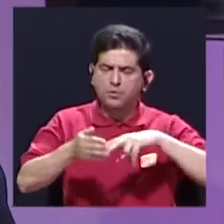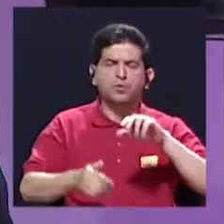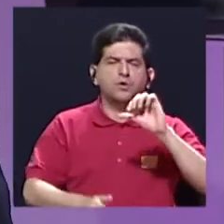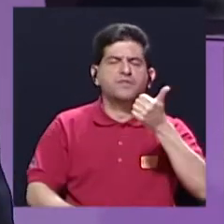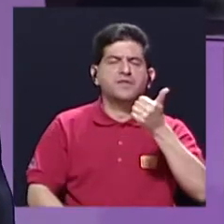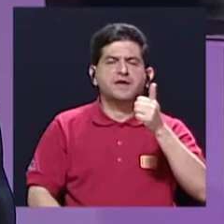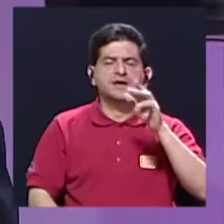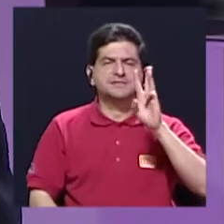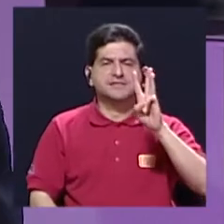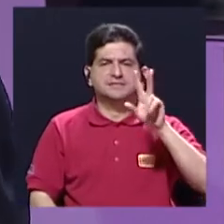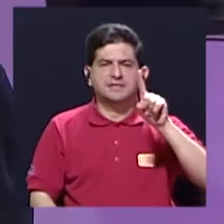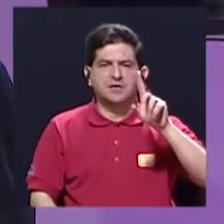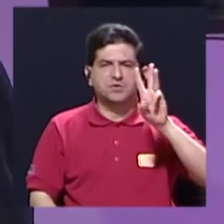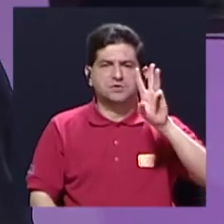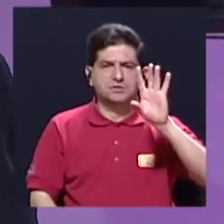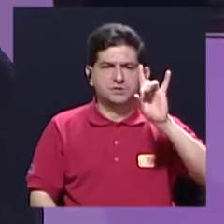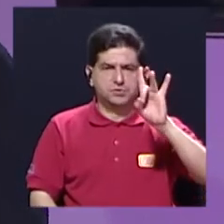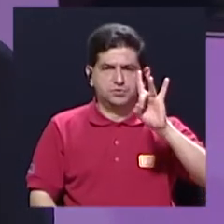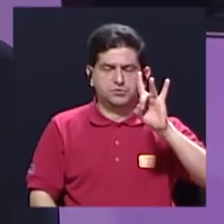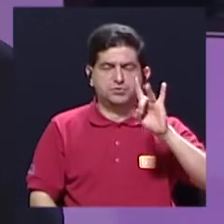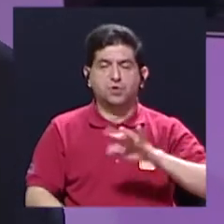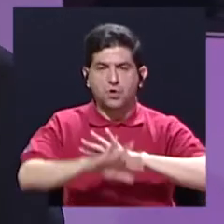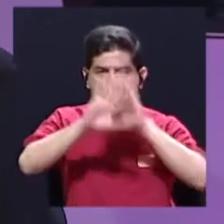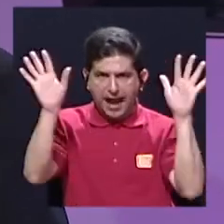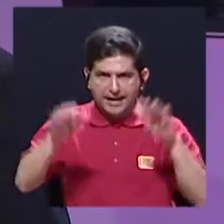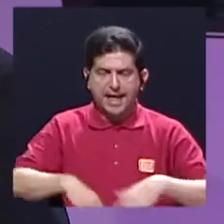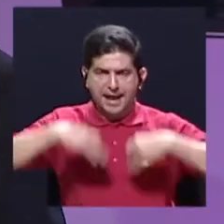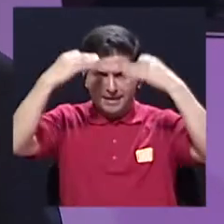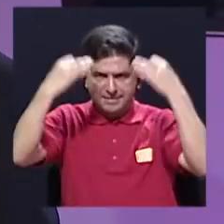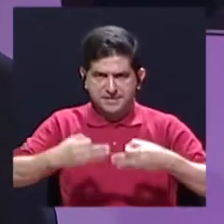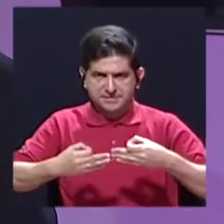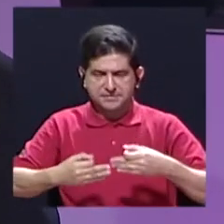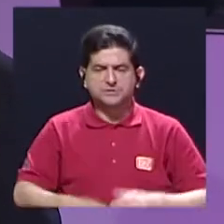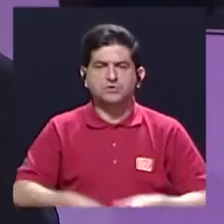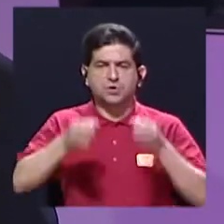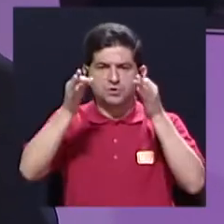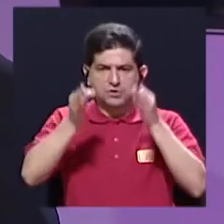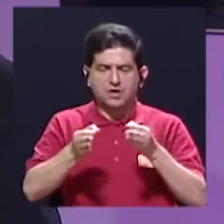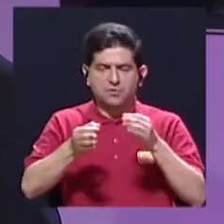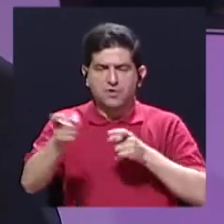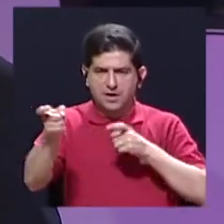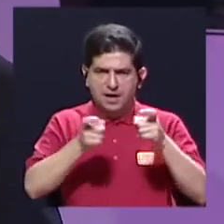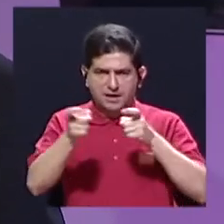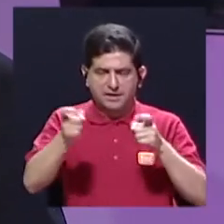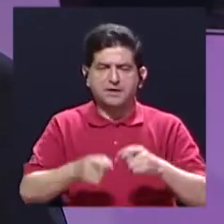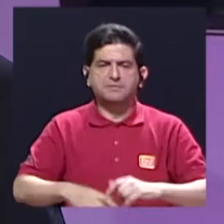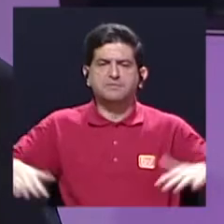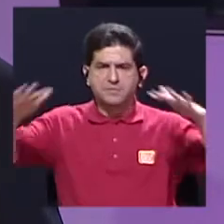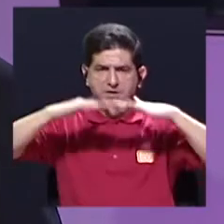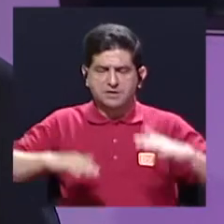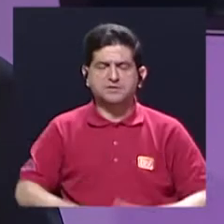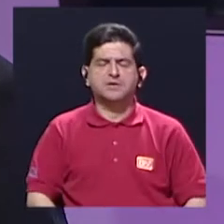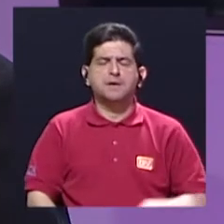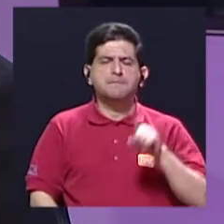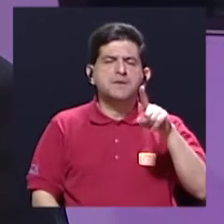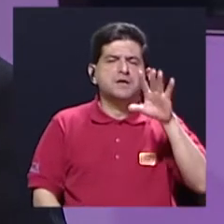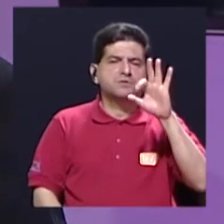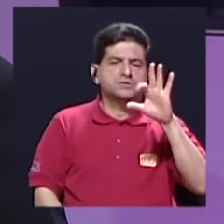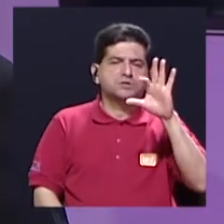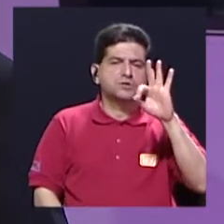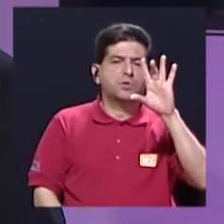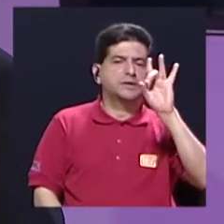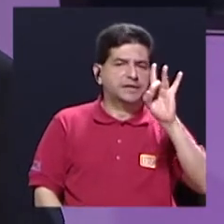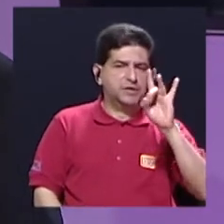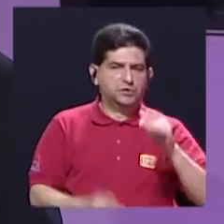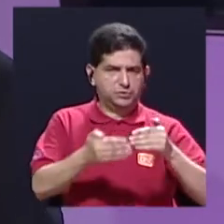16168. Quiero aclarar que la resolución del Tribunal Administrativo Ambiental fue data de 1998.